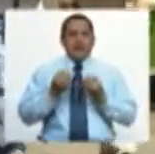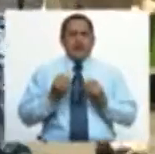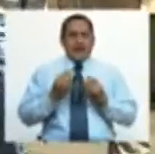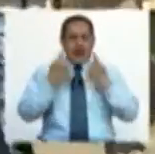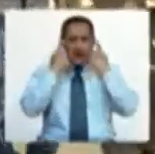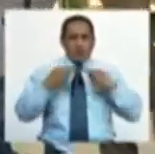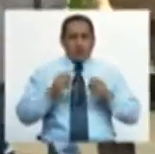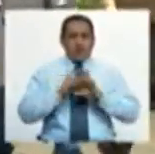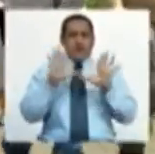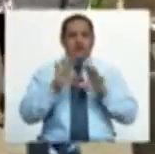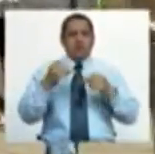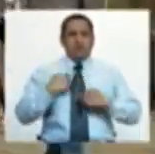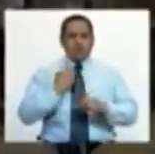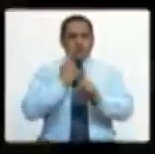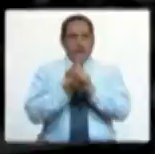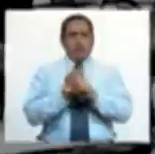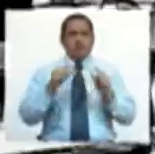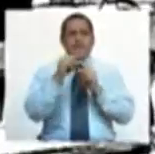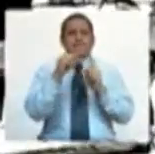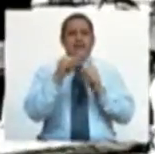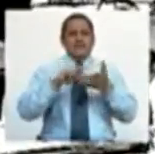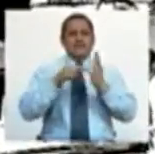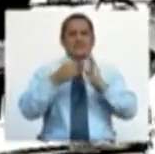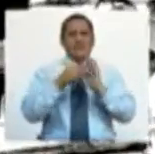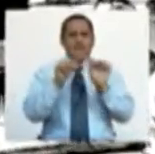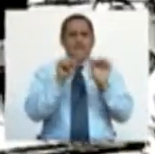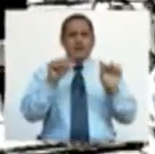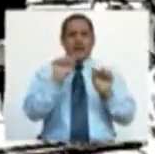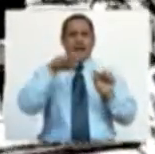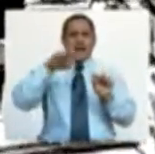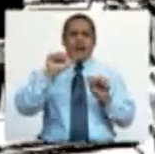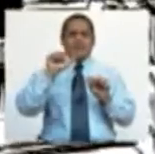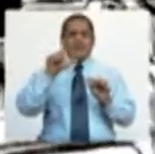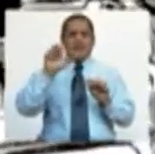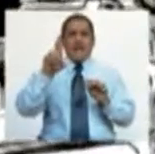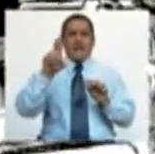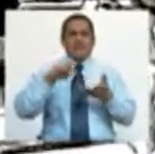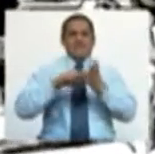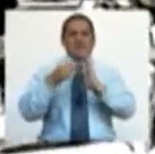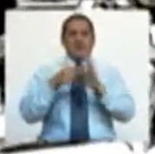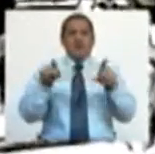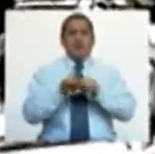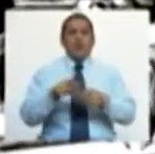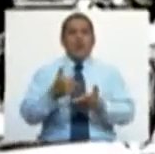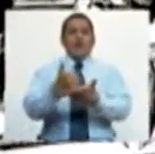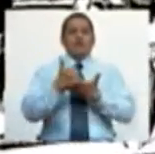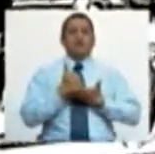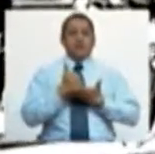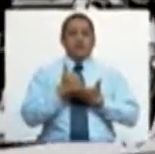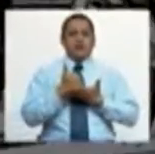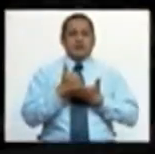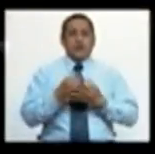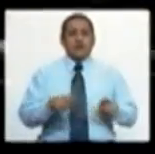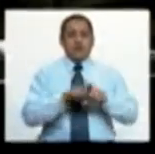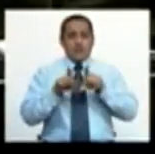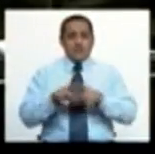que quede aún más claro, acudimos a su etimología, en tanto apelar viene de apelare, que significa auxilio. En